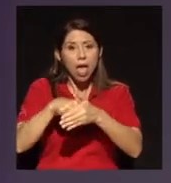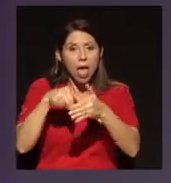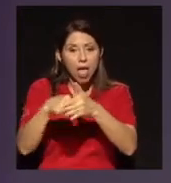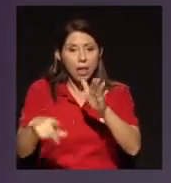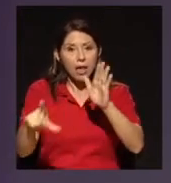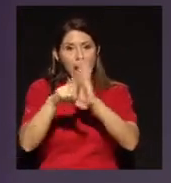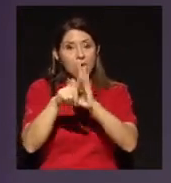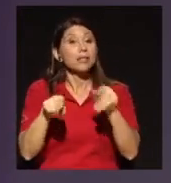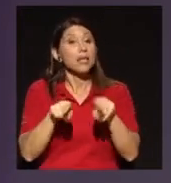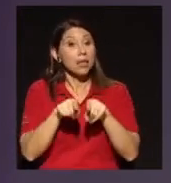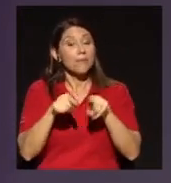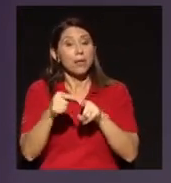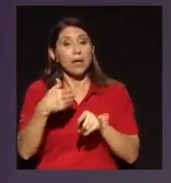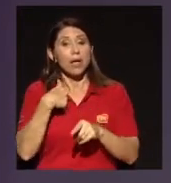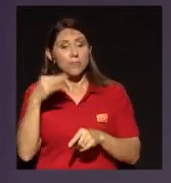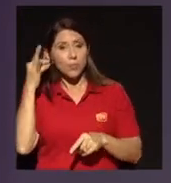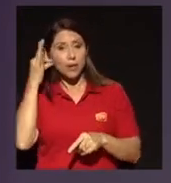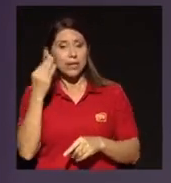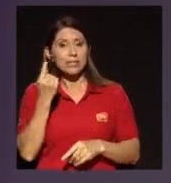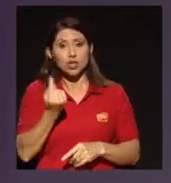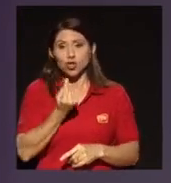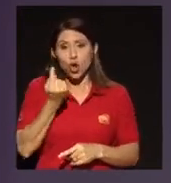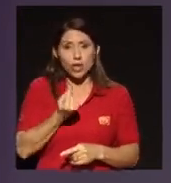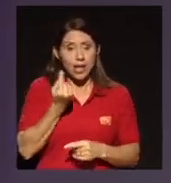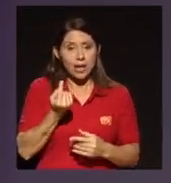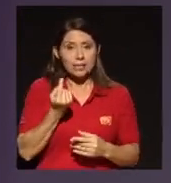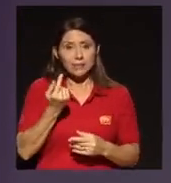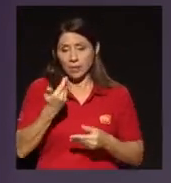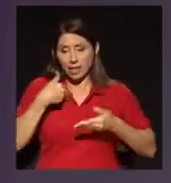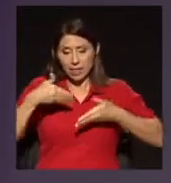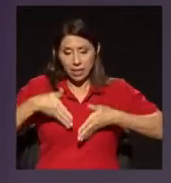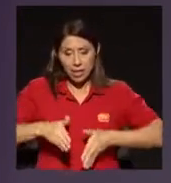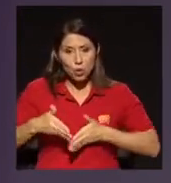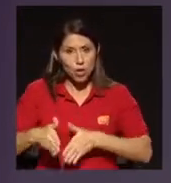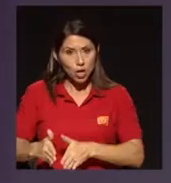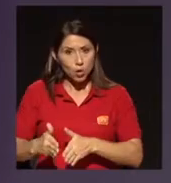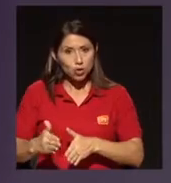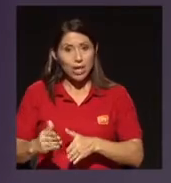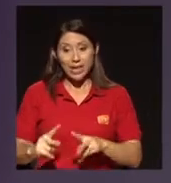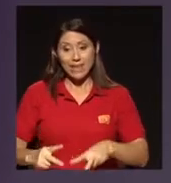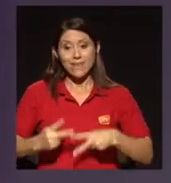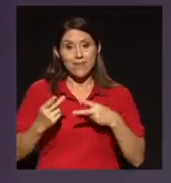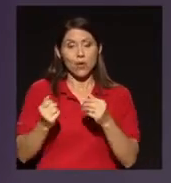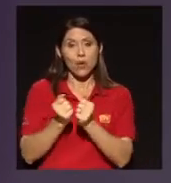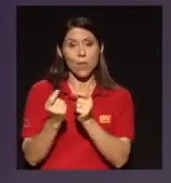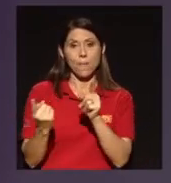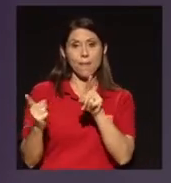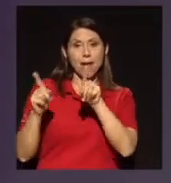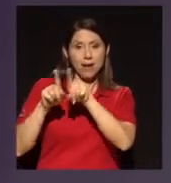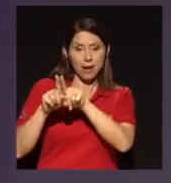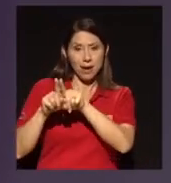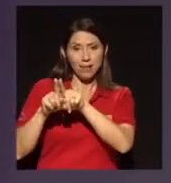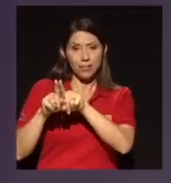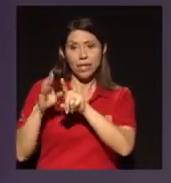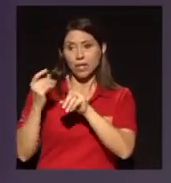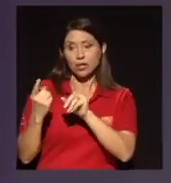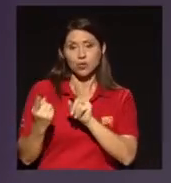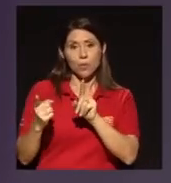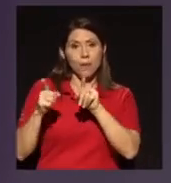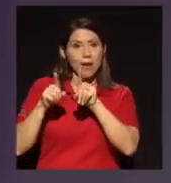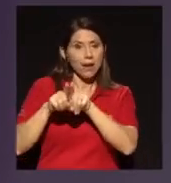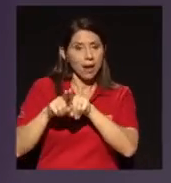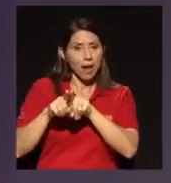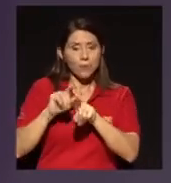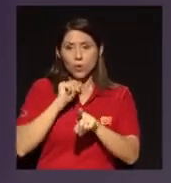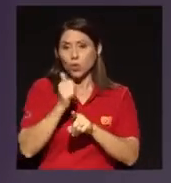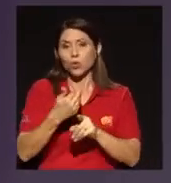mujeres solteras que han tenido hijos, que viven en pareja y su pareja no biológica no tiene ningún rol